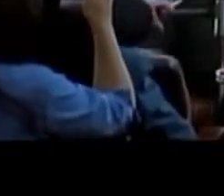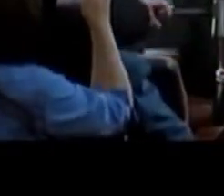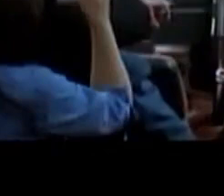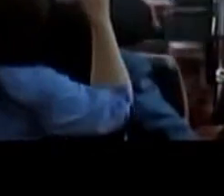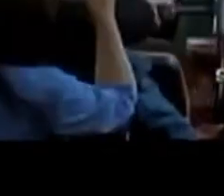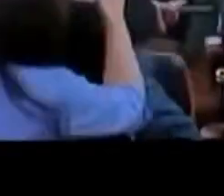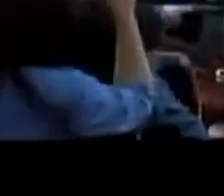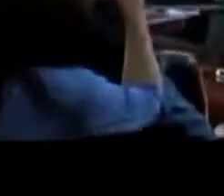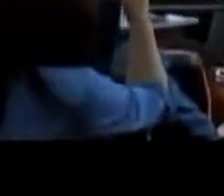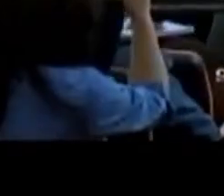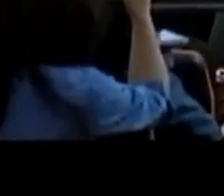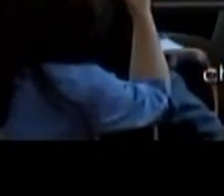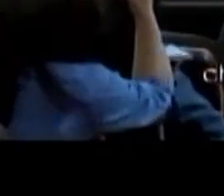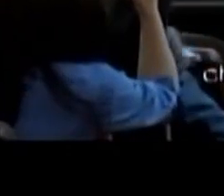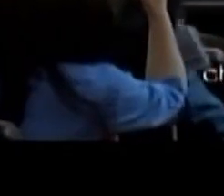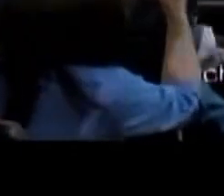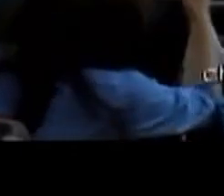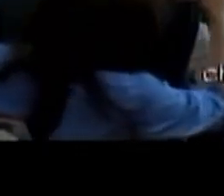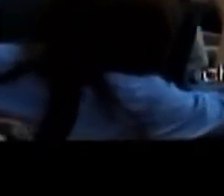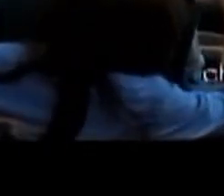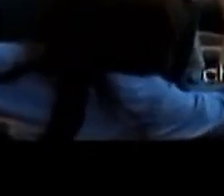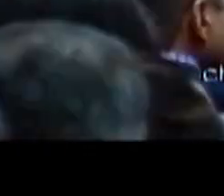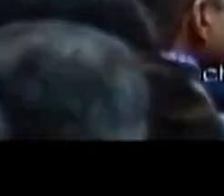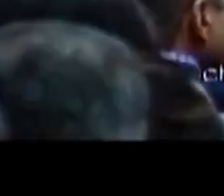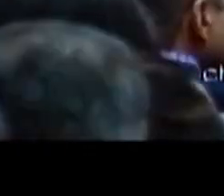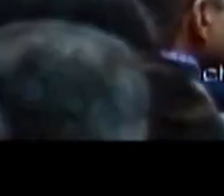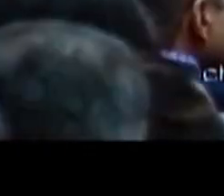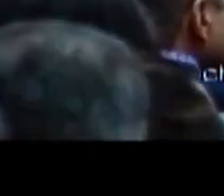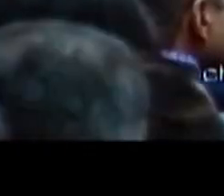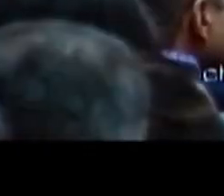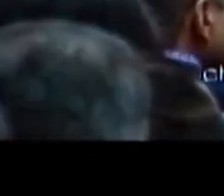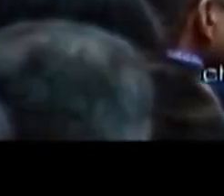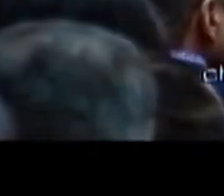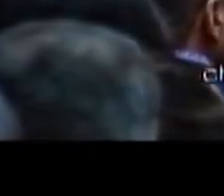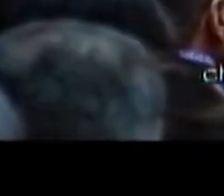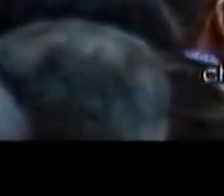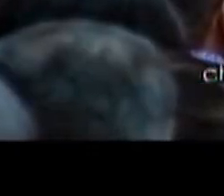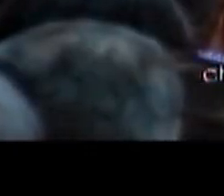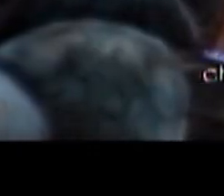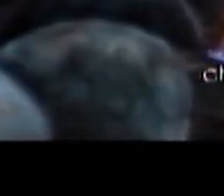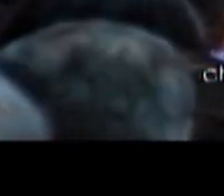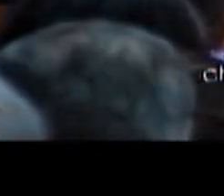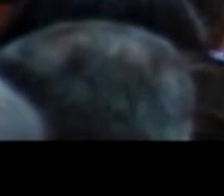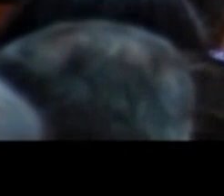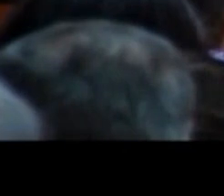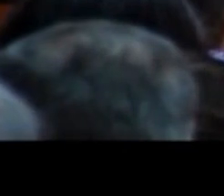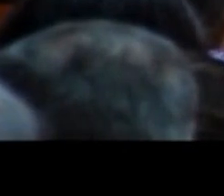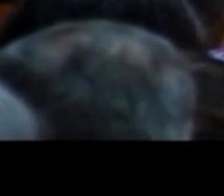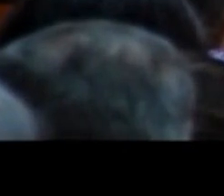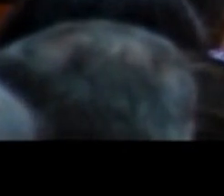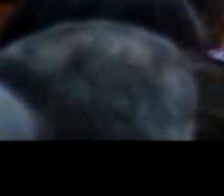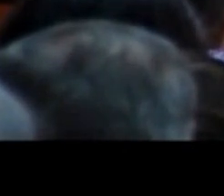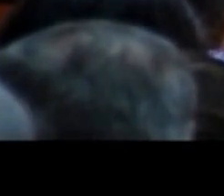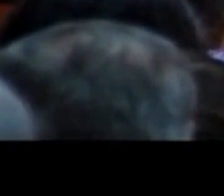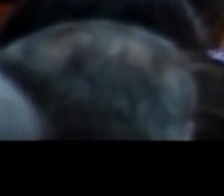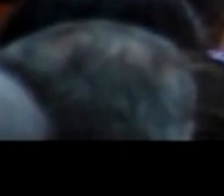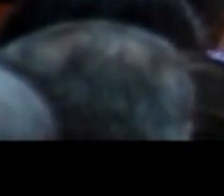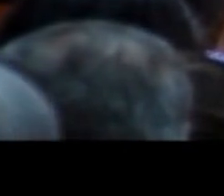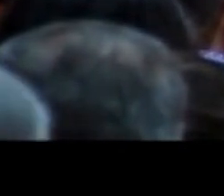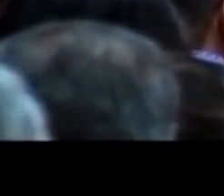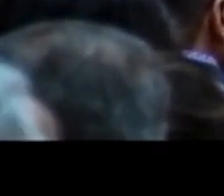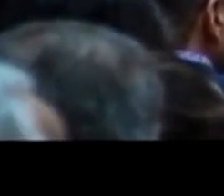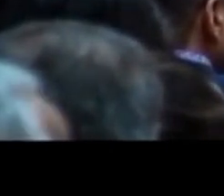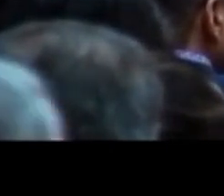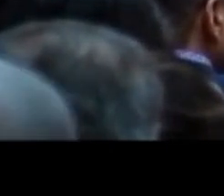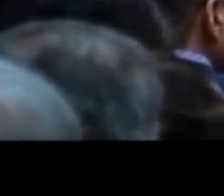se configuró la ausencia definitiva del cargo del ex vicepresidente Jorge Glass, al haber sobrepasado los 90 días de ausencia